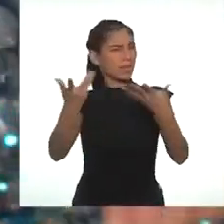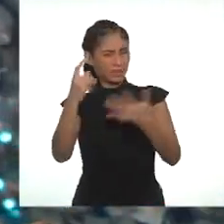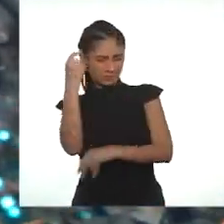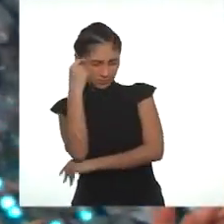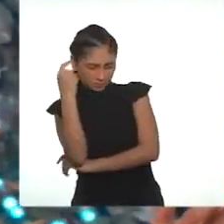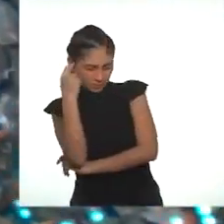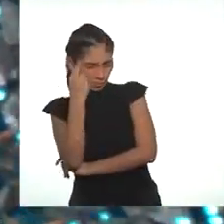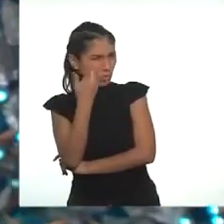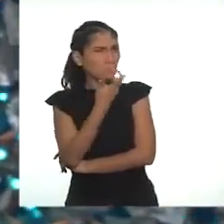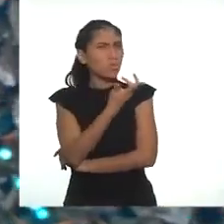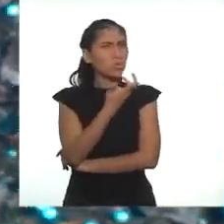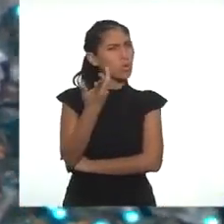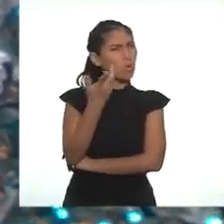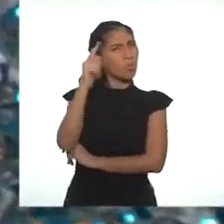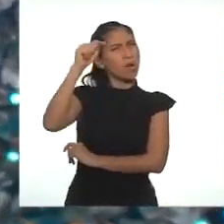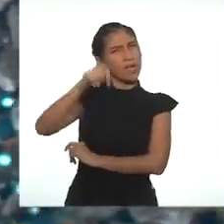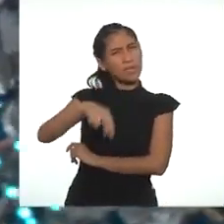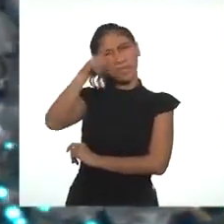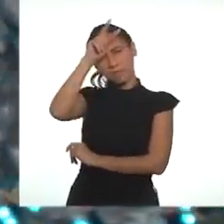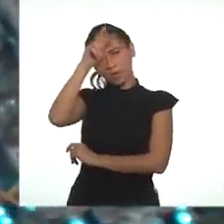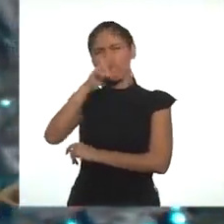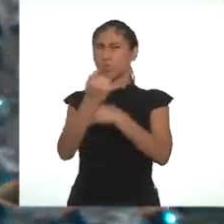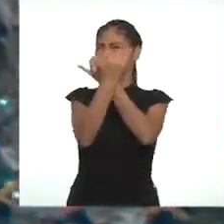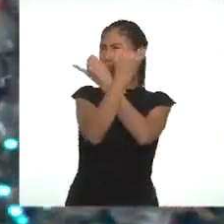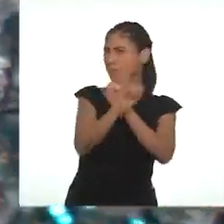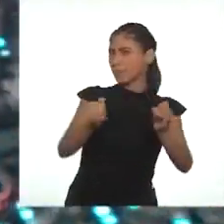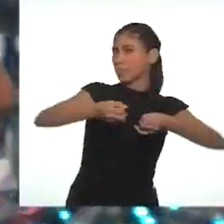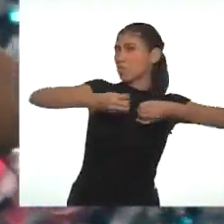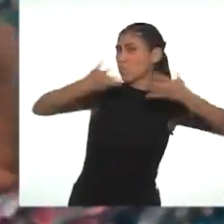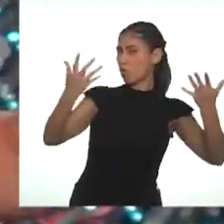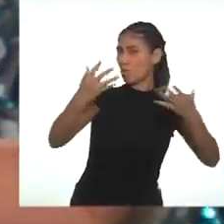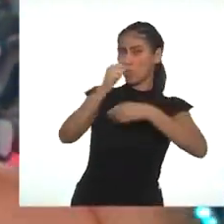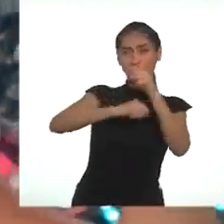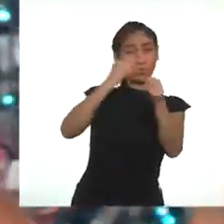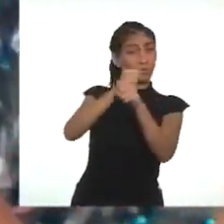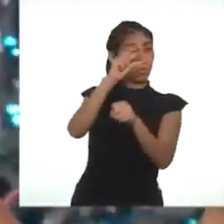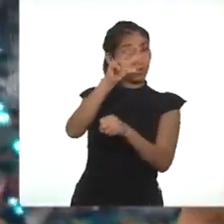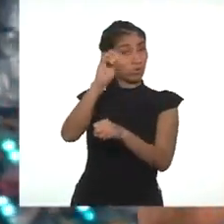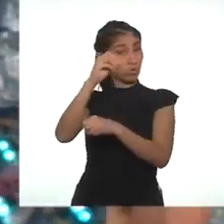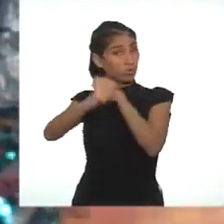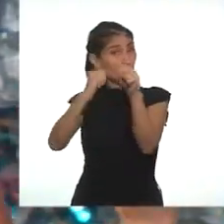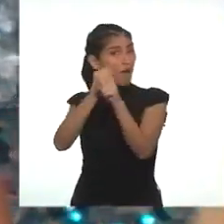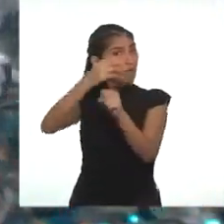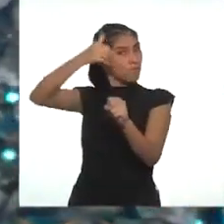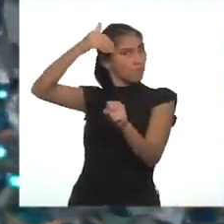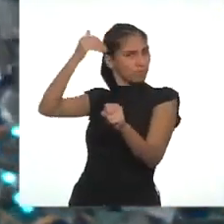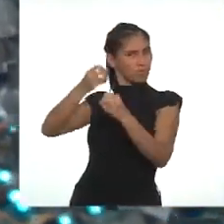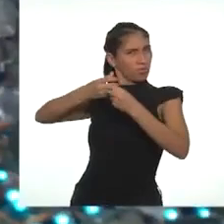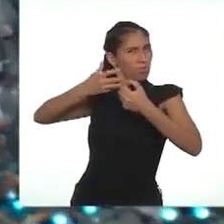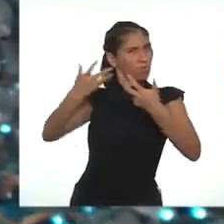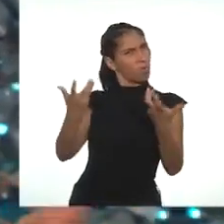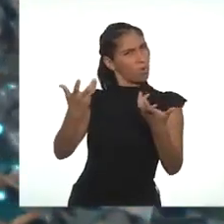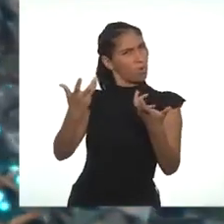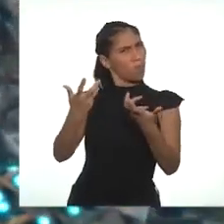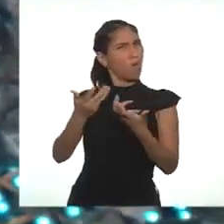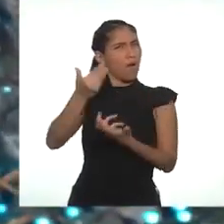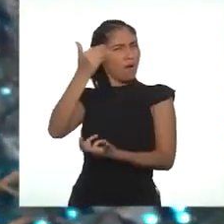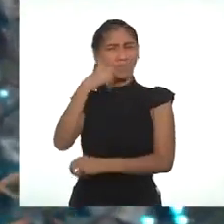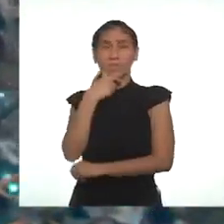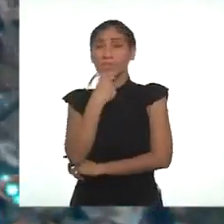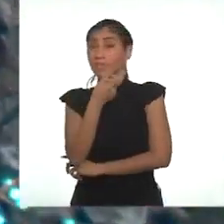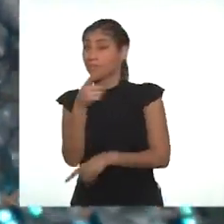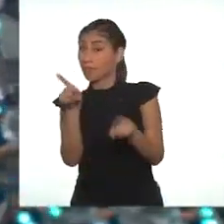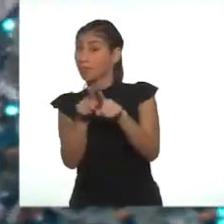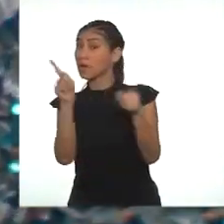para reflexionar sobre cómo se logró la independencia hace 200 años, cómo era el Perú en ese entonces